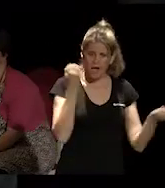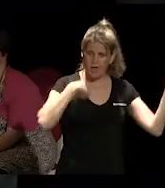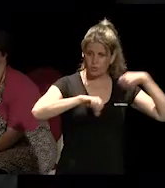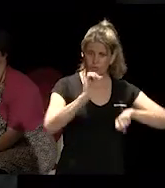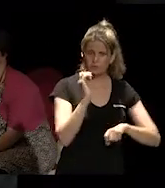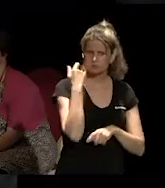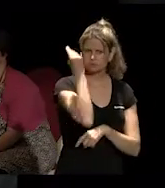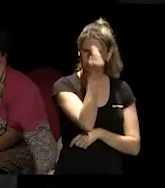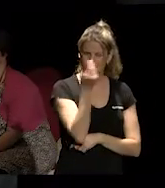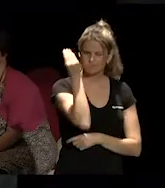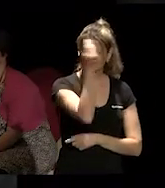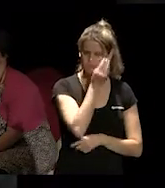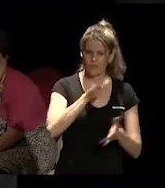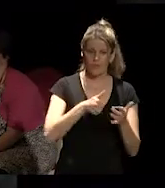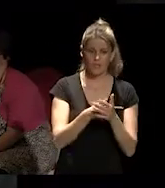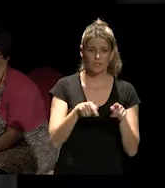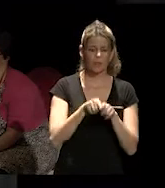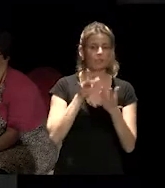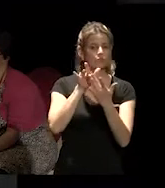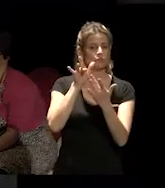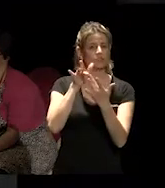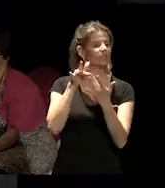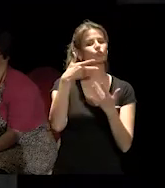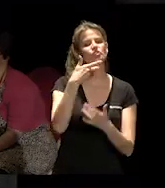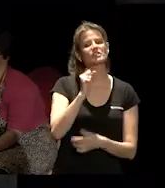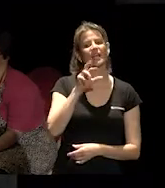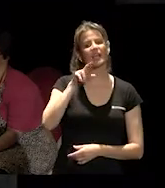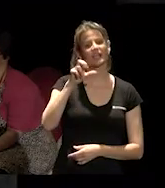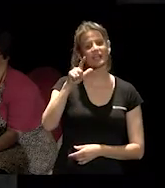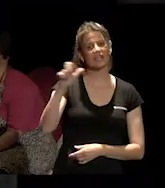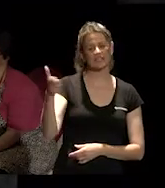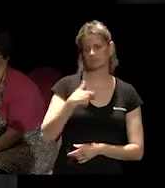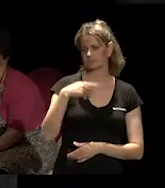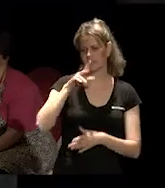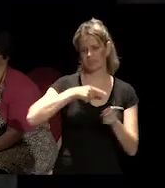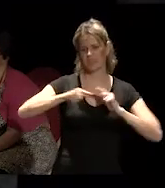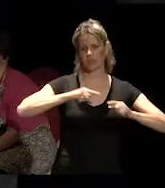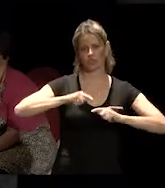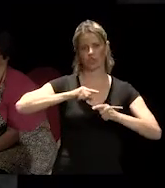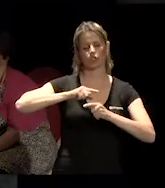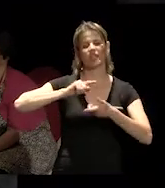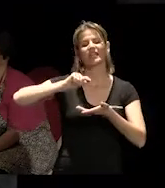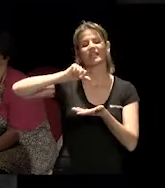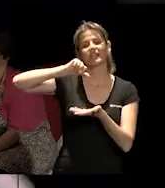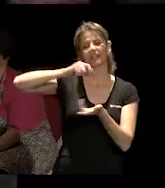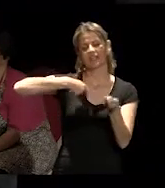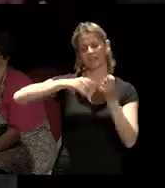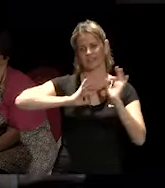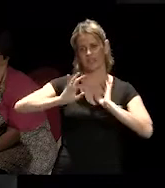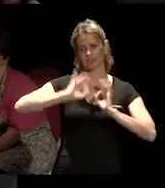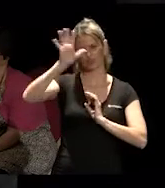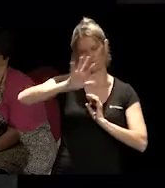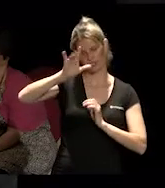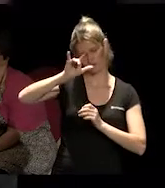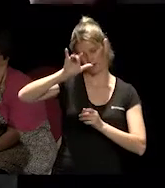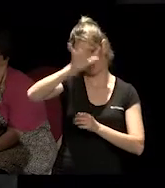Hablé con Xavier Albertí, director del Teatro Nacional, y me sugirió la posibilidad de que este espectáculo fuera hecho con migrantes. Mi idea inicial